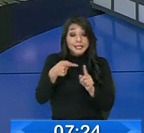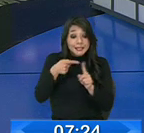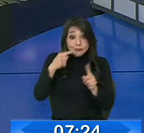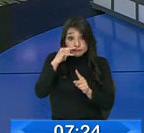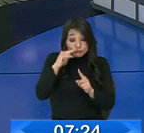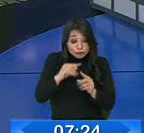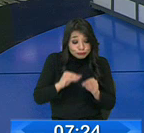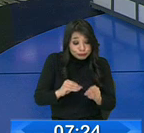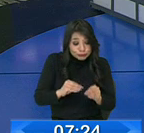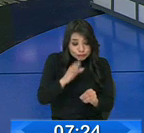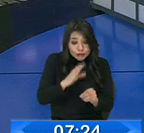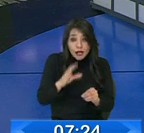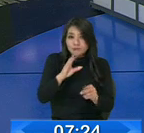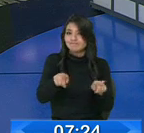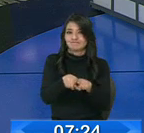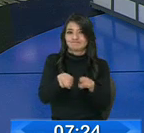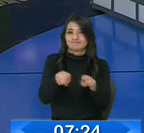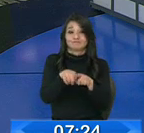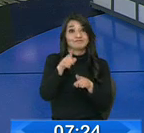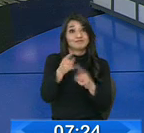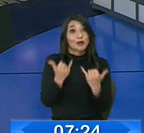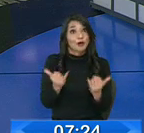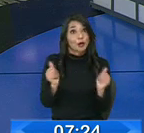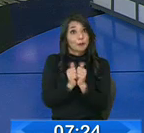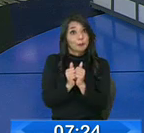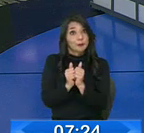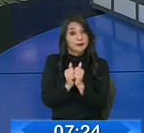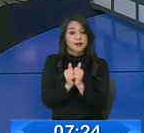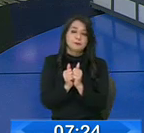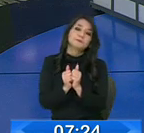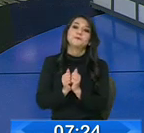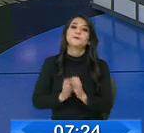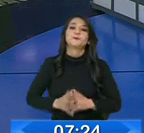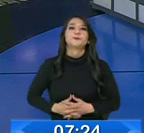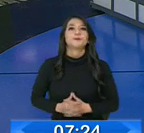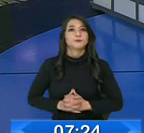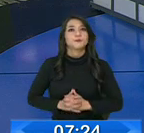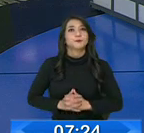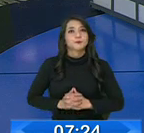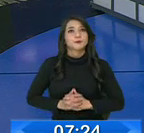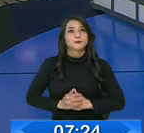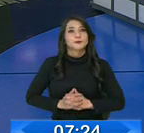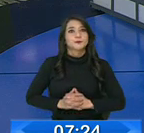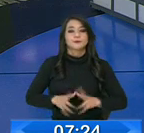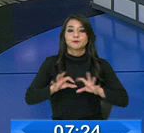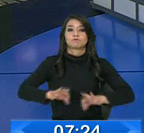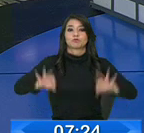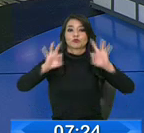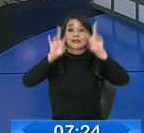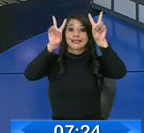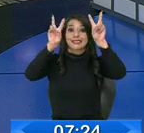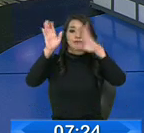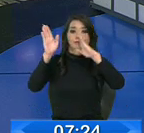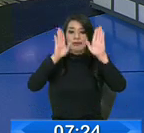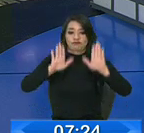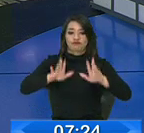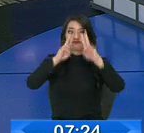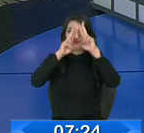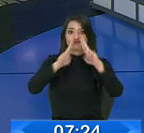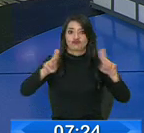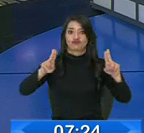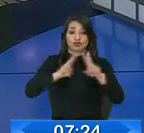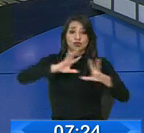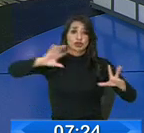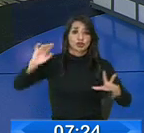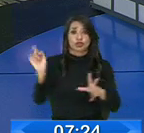enseñaban a cantar. Bueno, ellos son los que nos acompañan, nos ponen el marco esencial de esta temporada, de estas horas en el cual